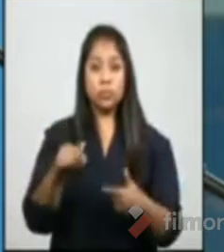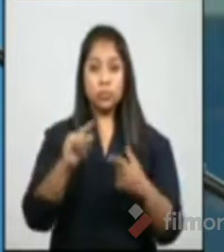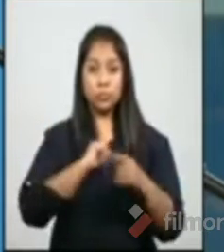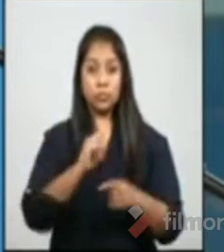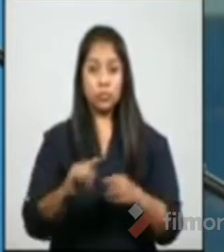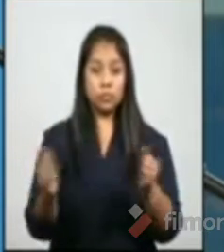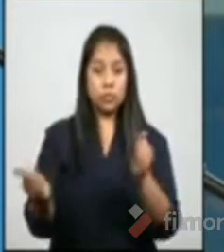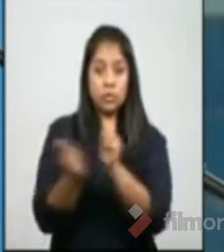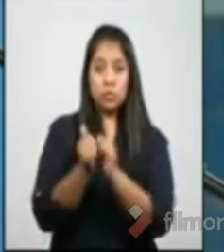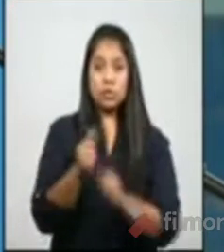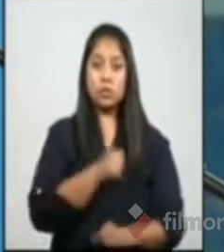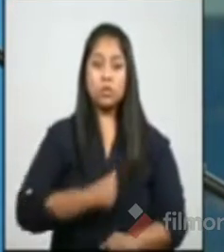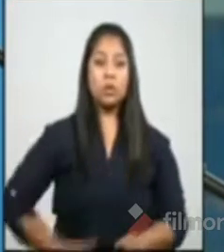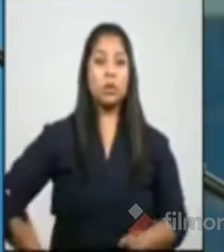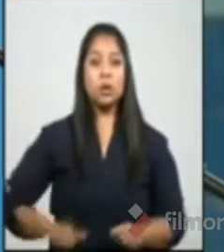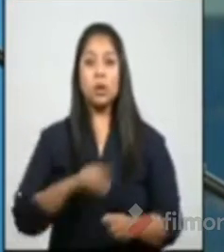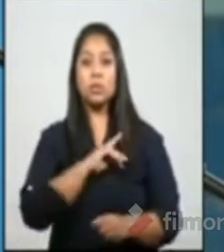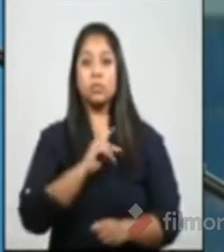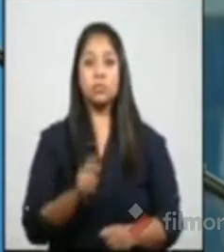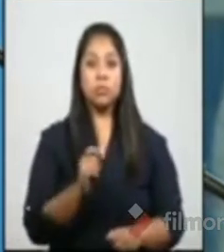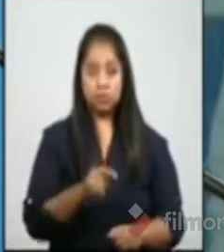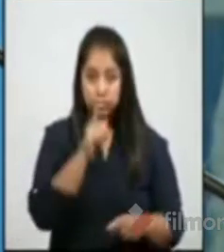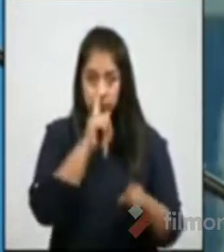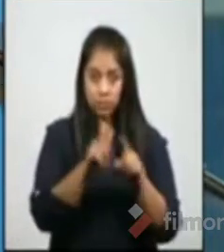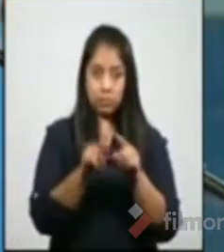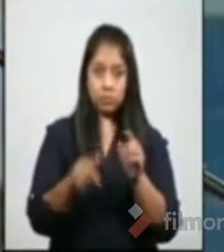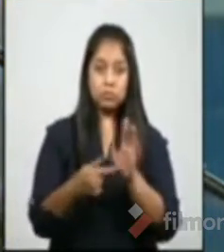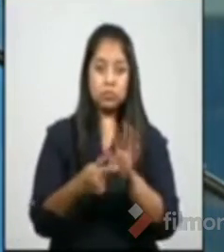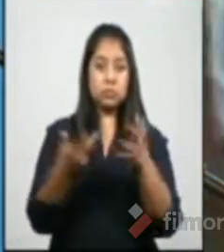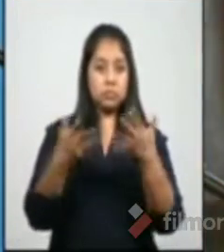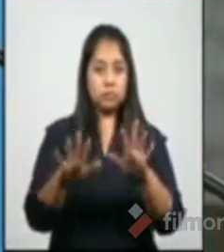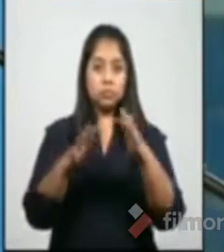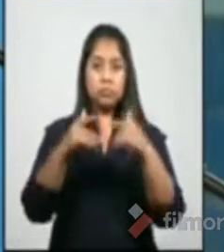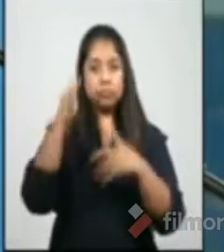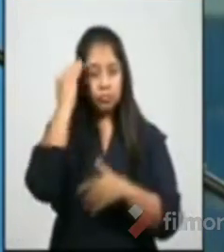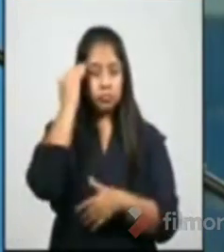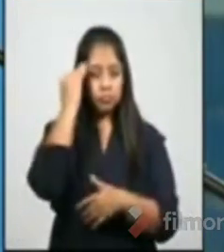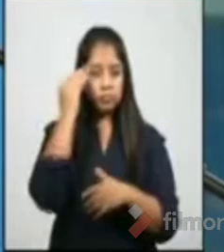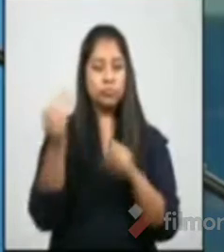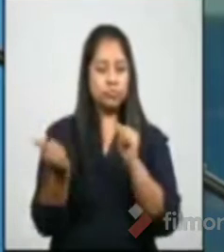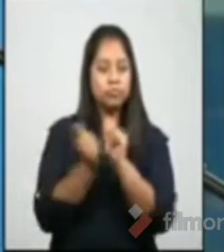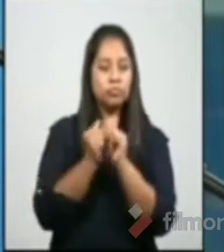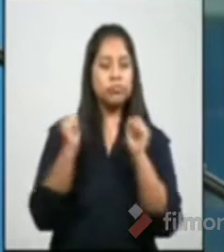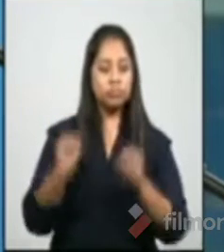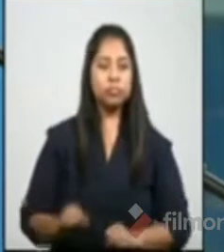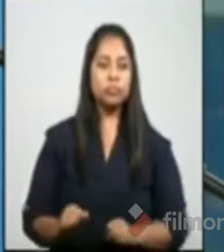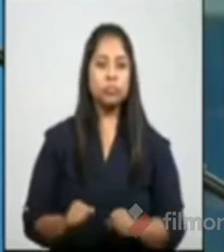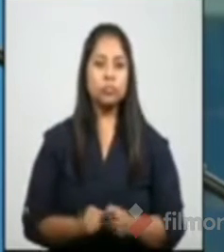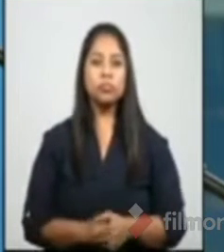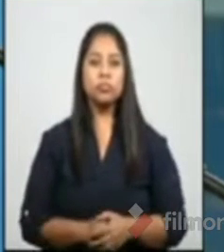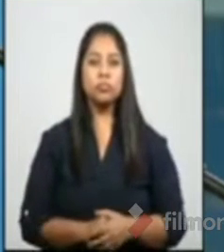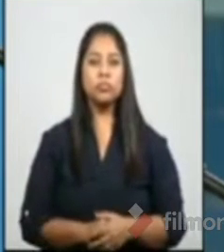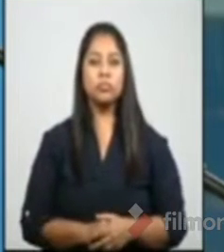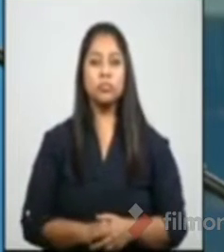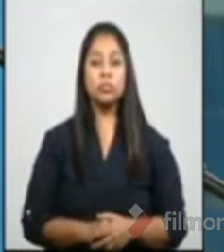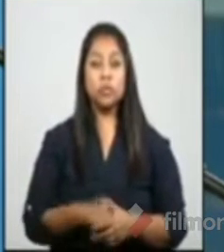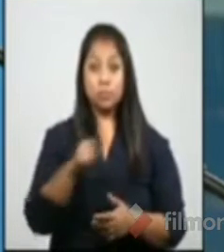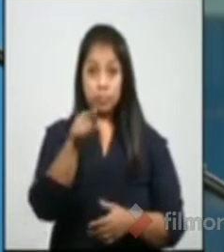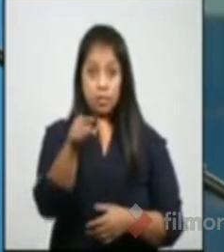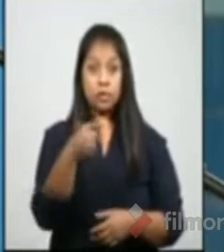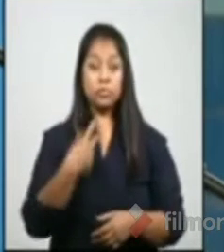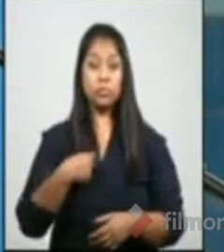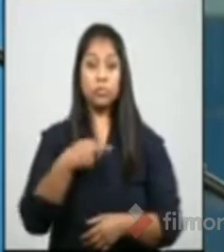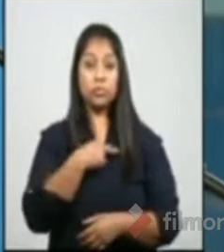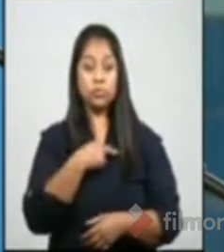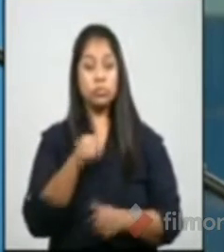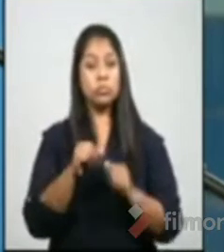con los señores alcaldes, con los diputados, porque estamos convencidos que juntos sí podemos salir adelante. Y es por ello que nosotros